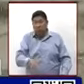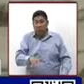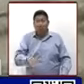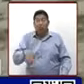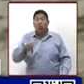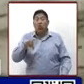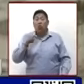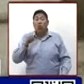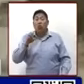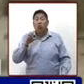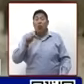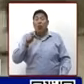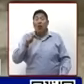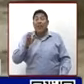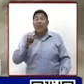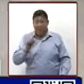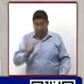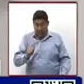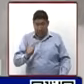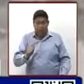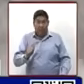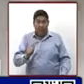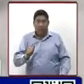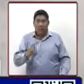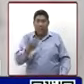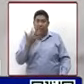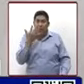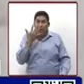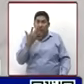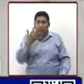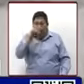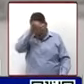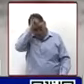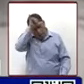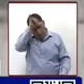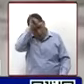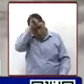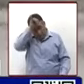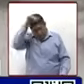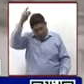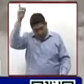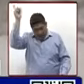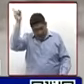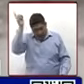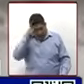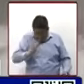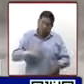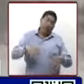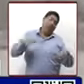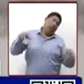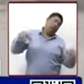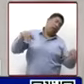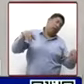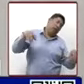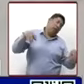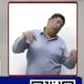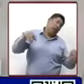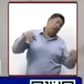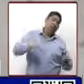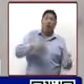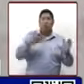de Pocoata ha cobrado o ha sumado en este caso 5 cabezas de ganado vacuno más que lo ha eliminado, con lo cual